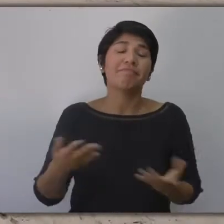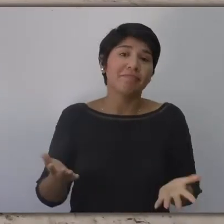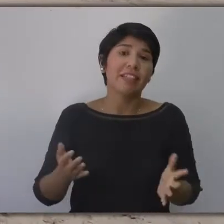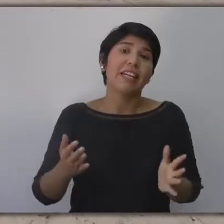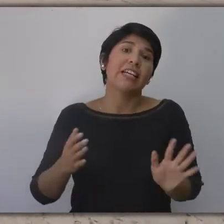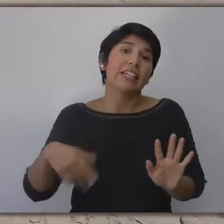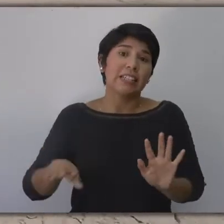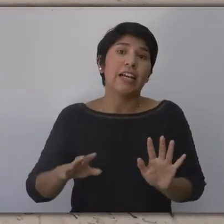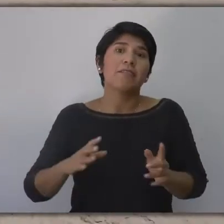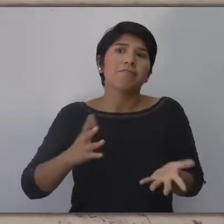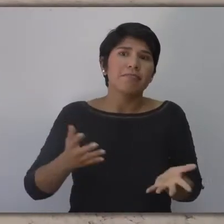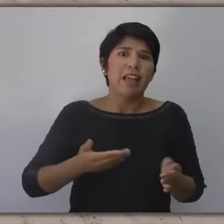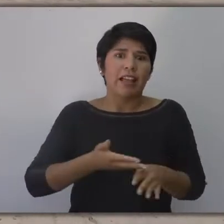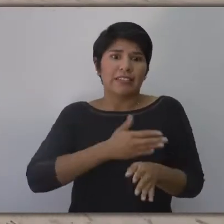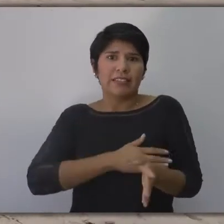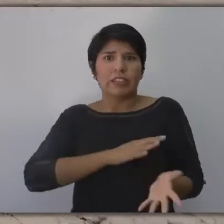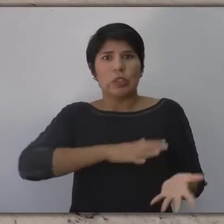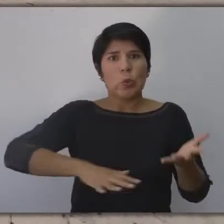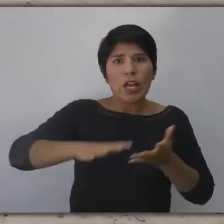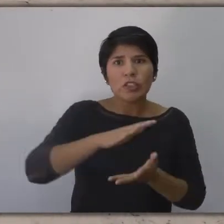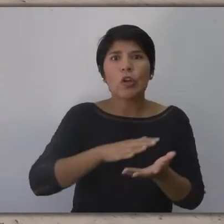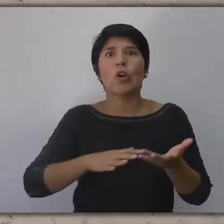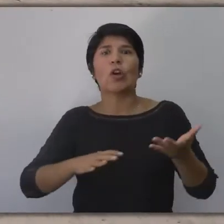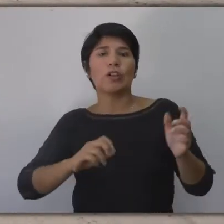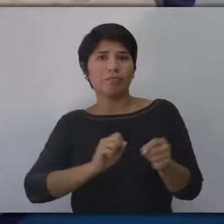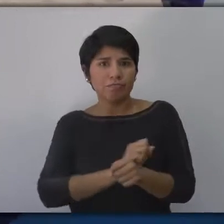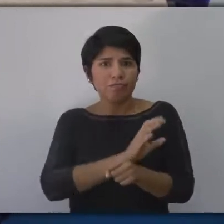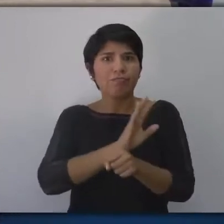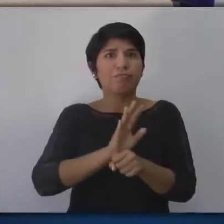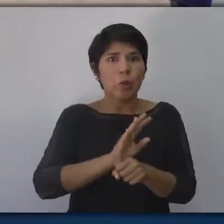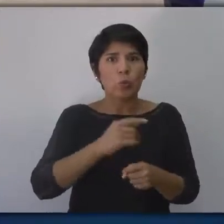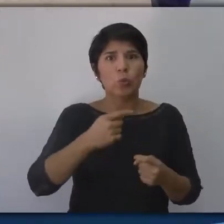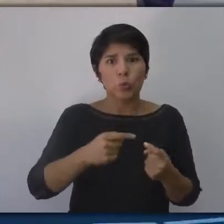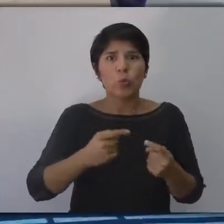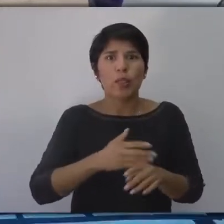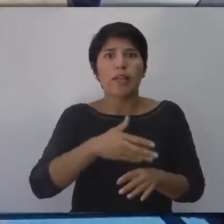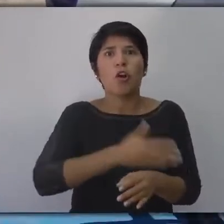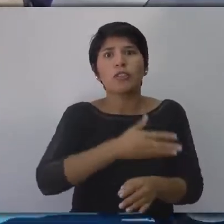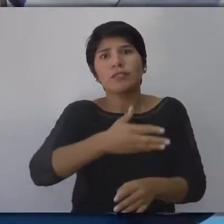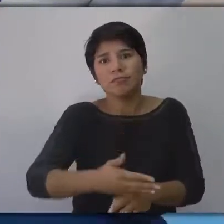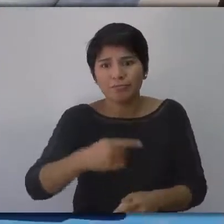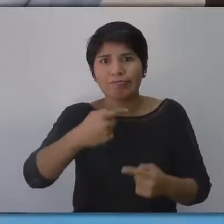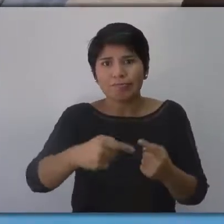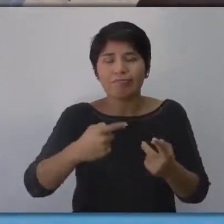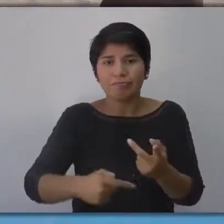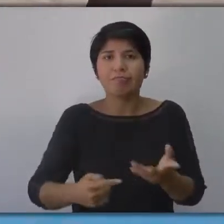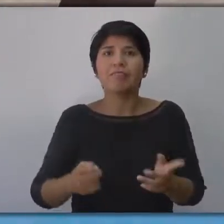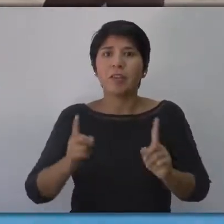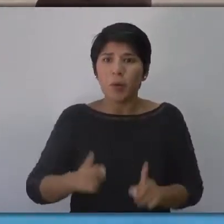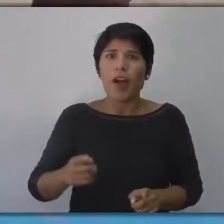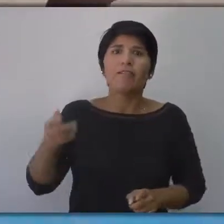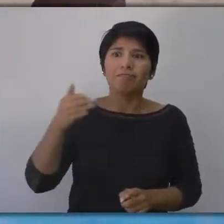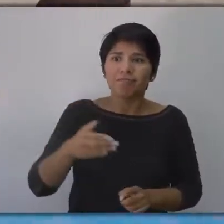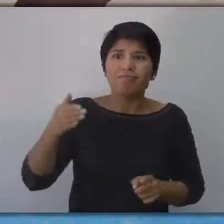de acuerdo a todo el proceso que ha llevado esta pandemia y los efectos colaterales de esta